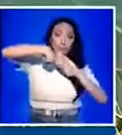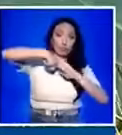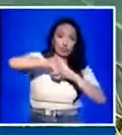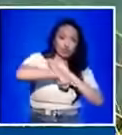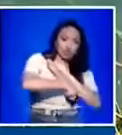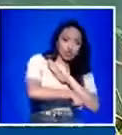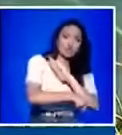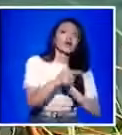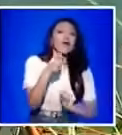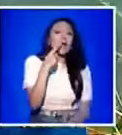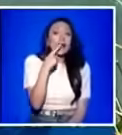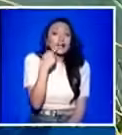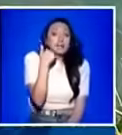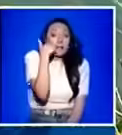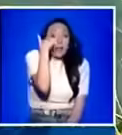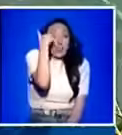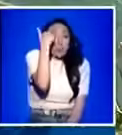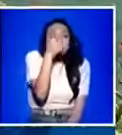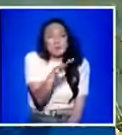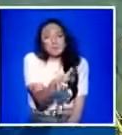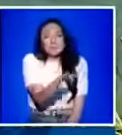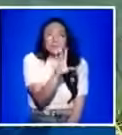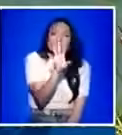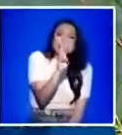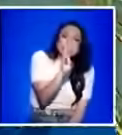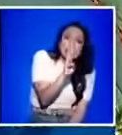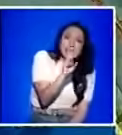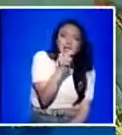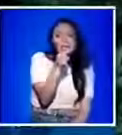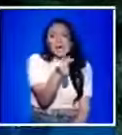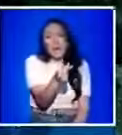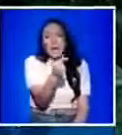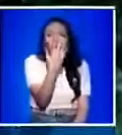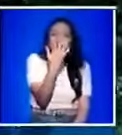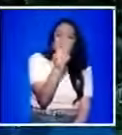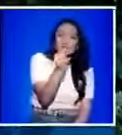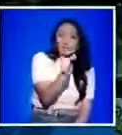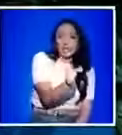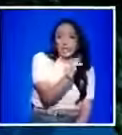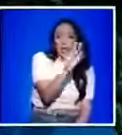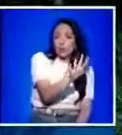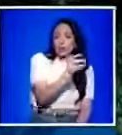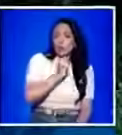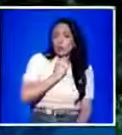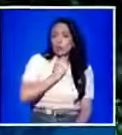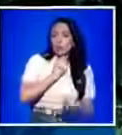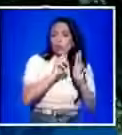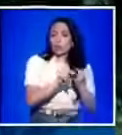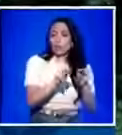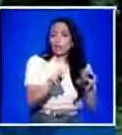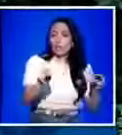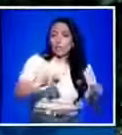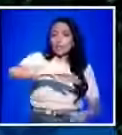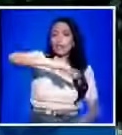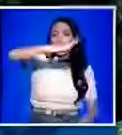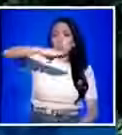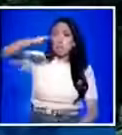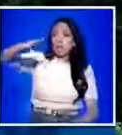La temperatura de la zona oscila entre 6 y 15 grados, característico de un ecosistema de páramo.